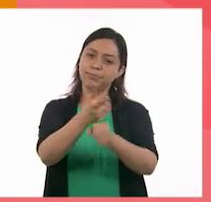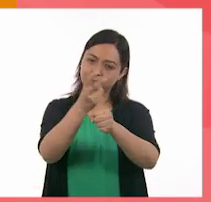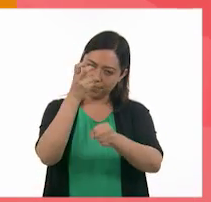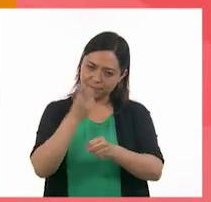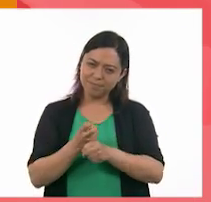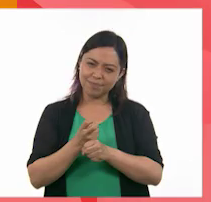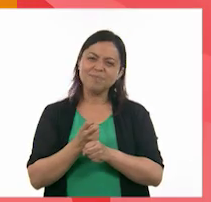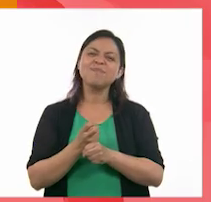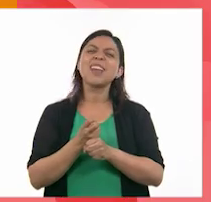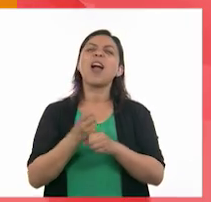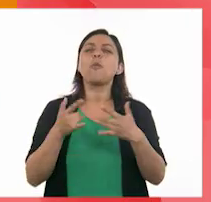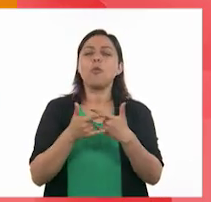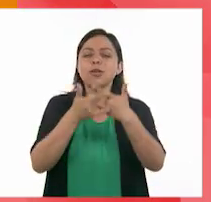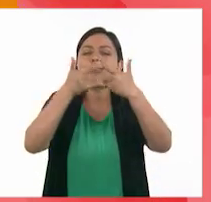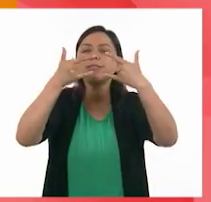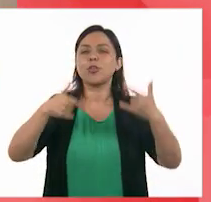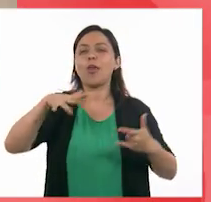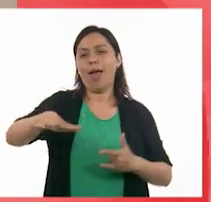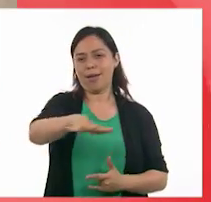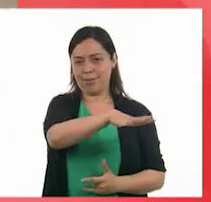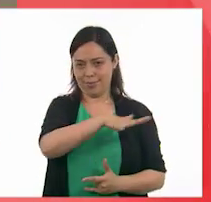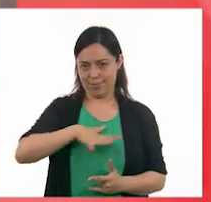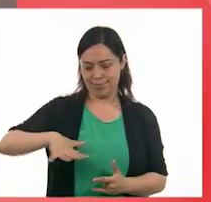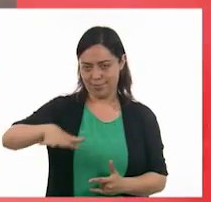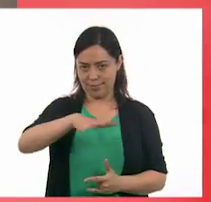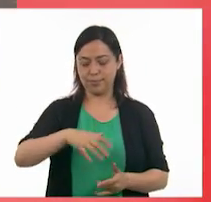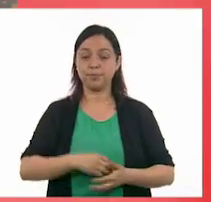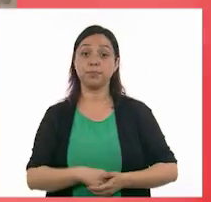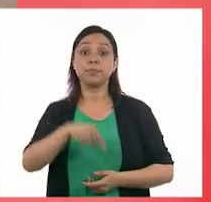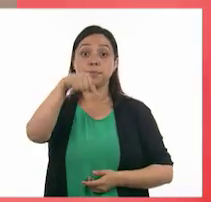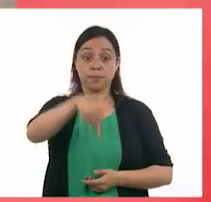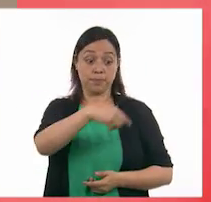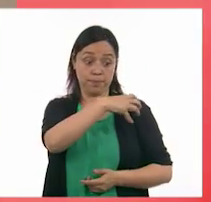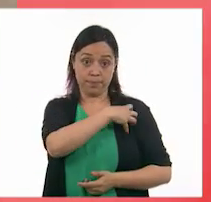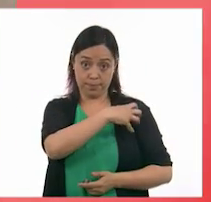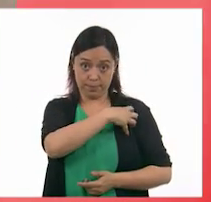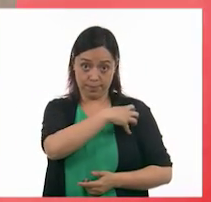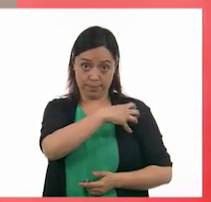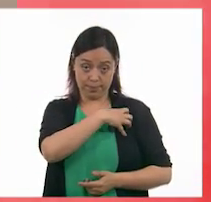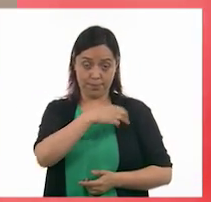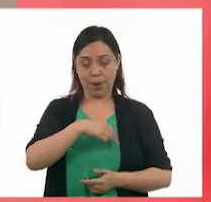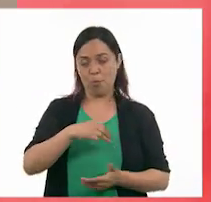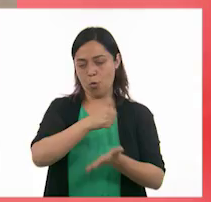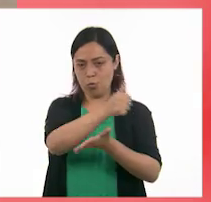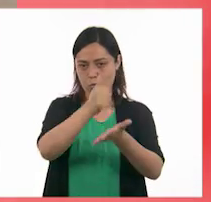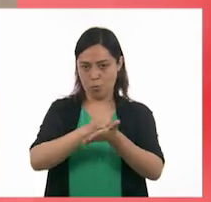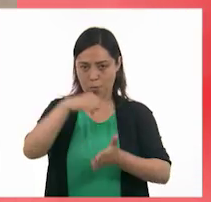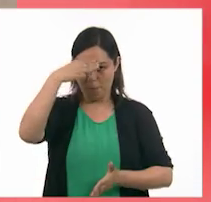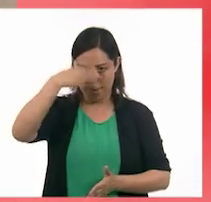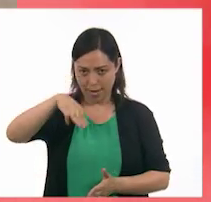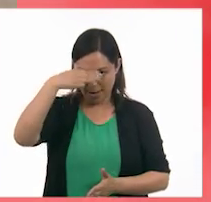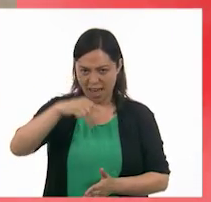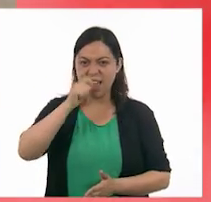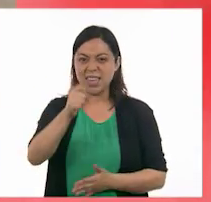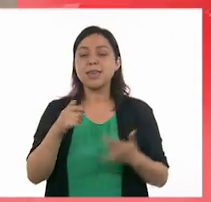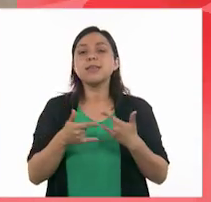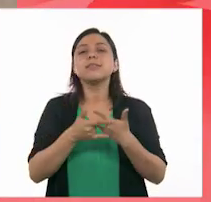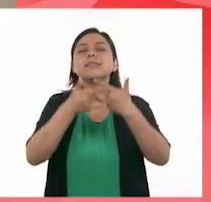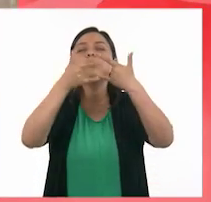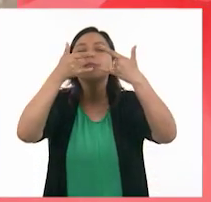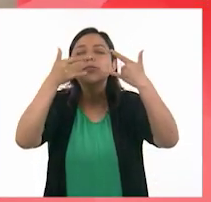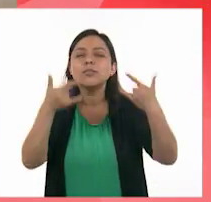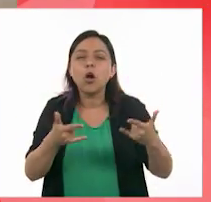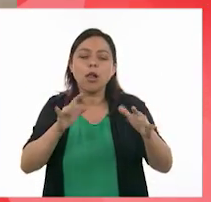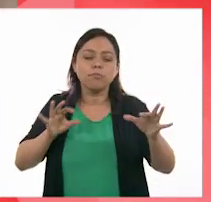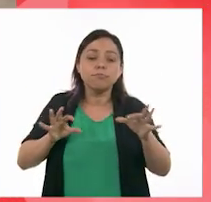la historia de este municipio. La capital del estado, la ciudad de Mexicali. Su historia está